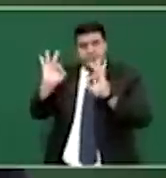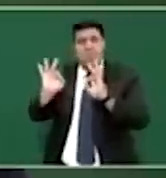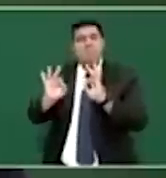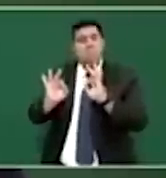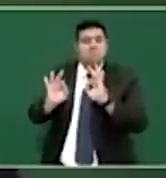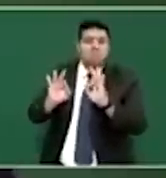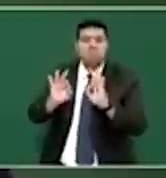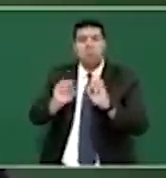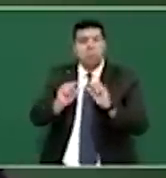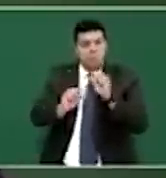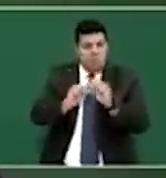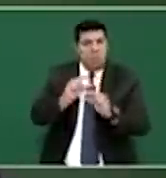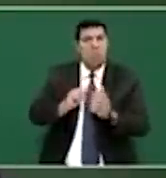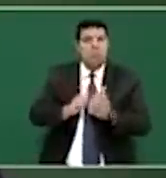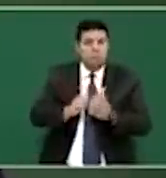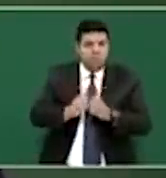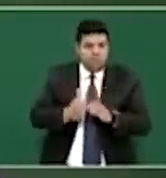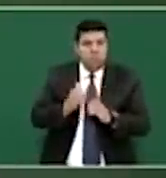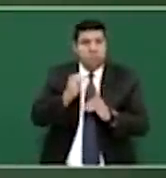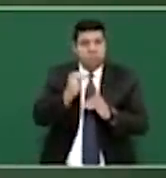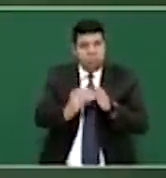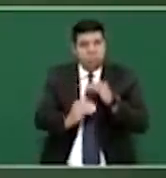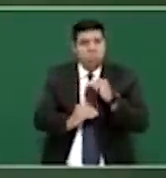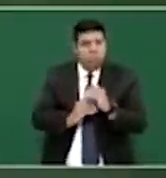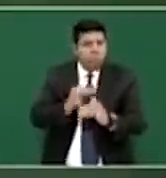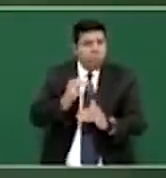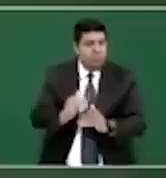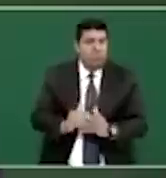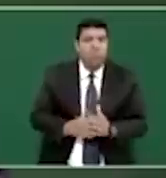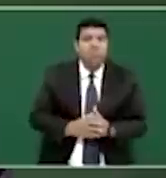Ahí vamos avanzando.